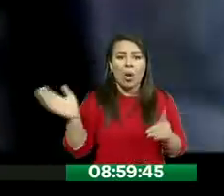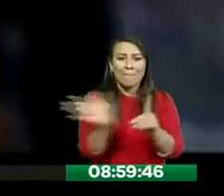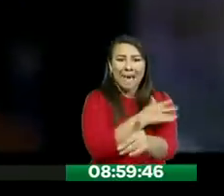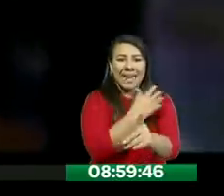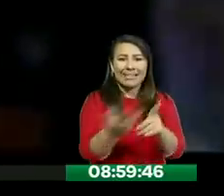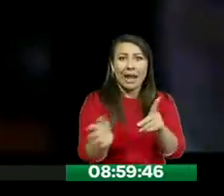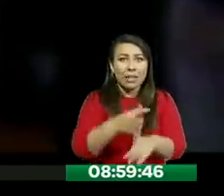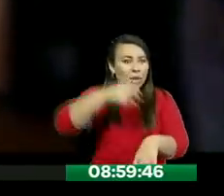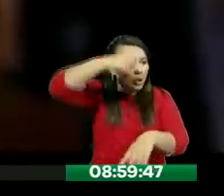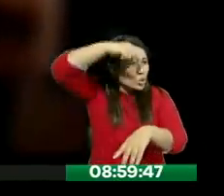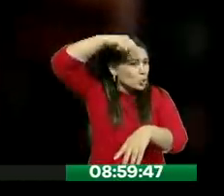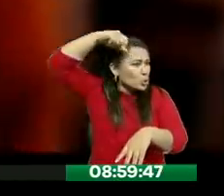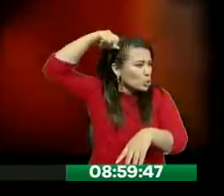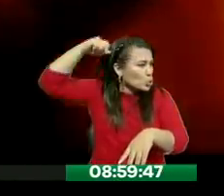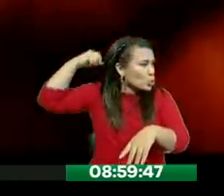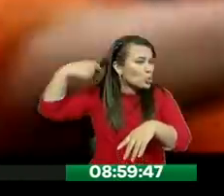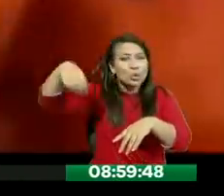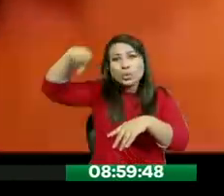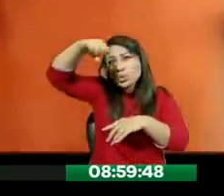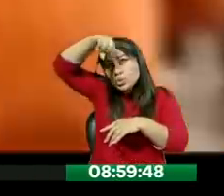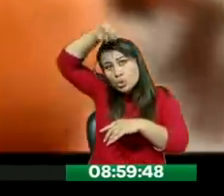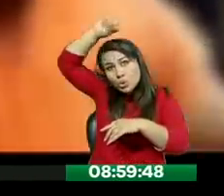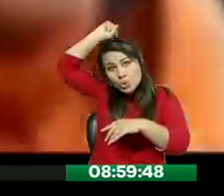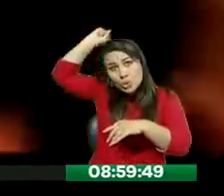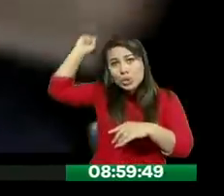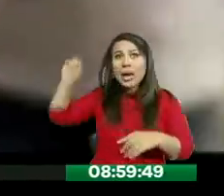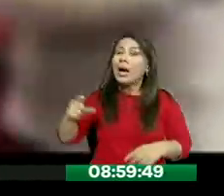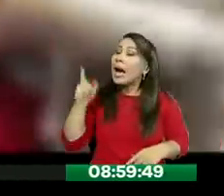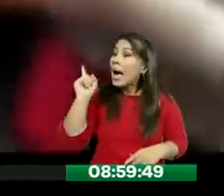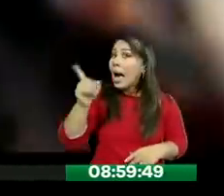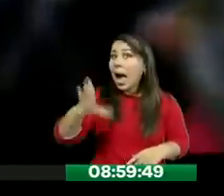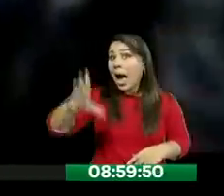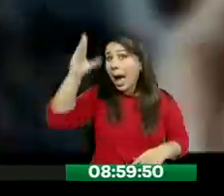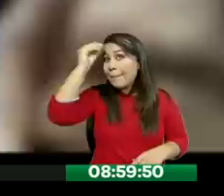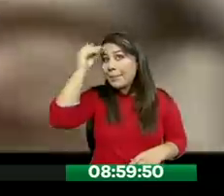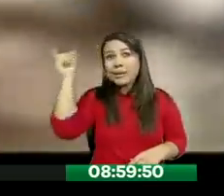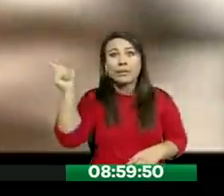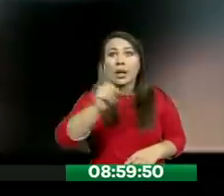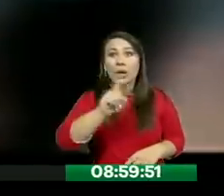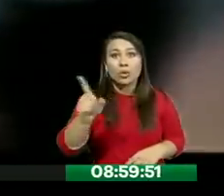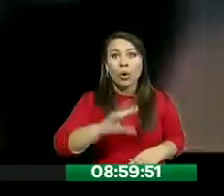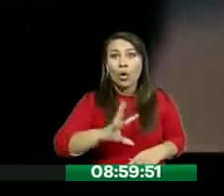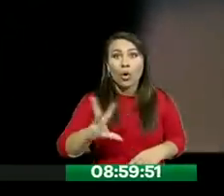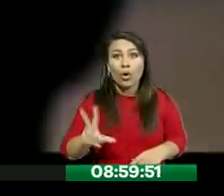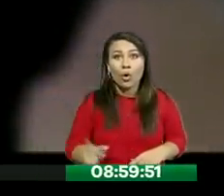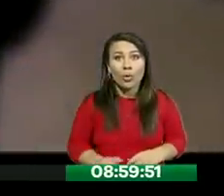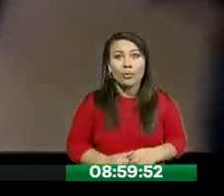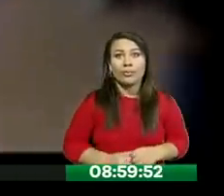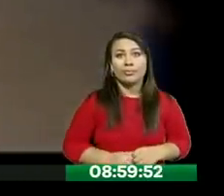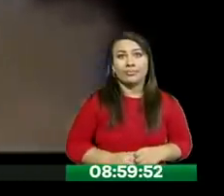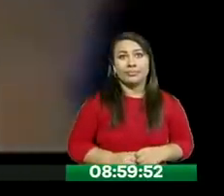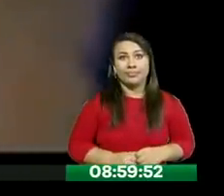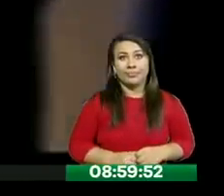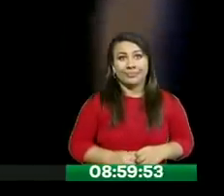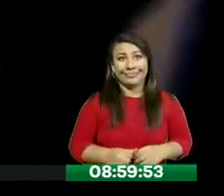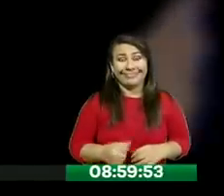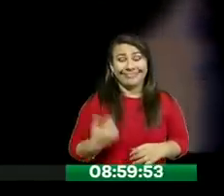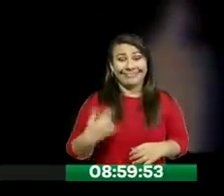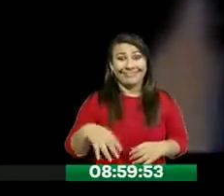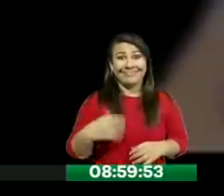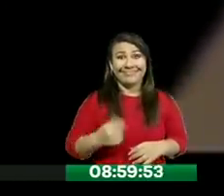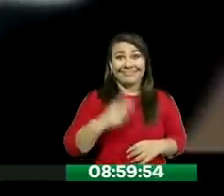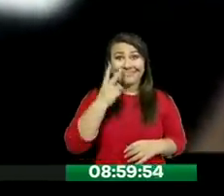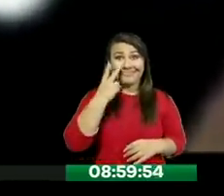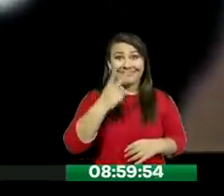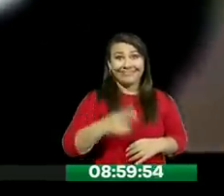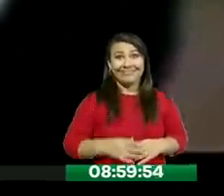vehículos informales, los vehículos de residentes. Esto ocasionaba bloqueo permanente tanto a la vía de entrada a la